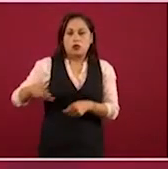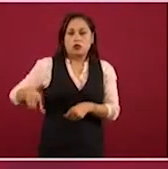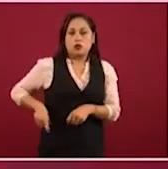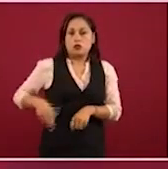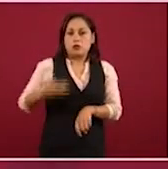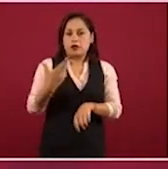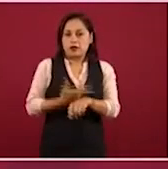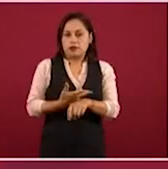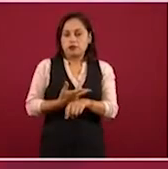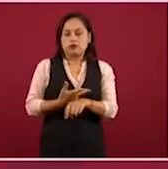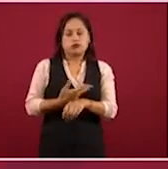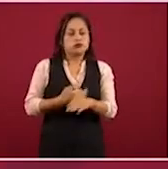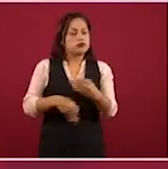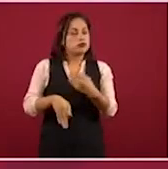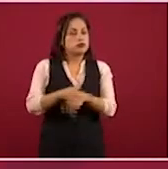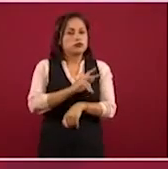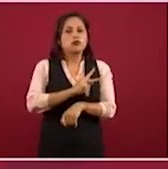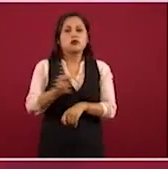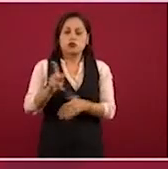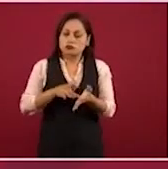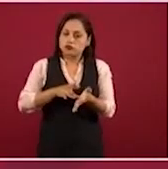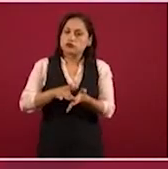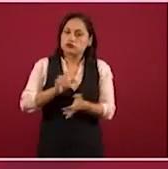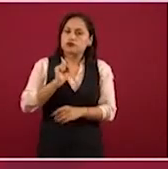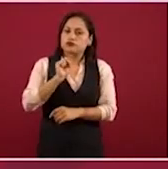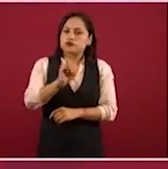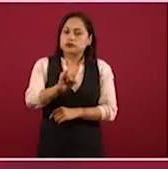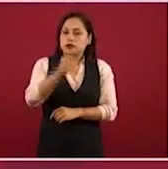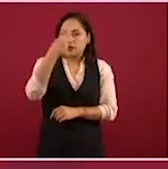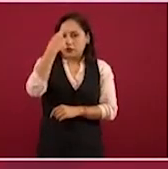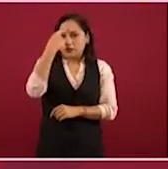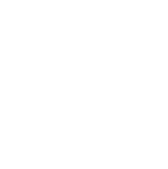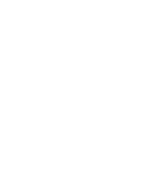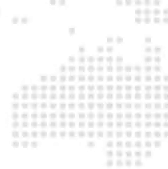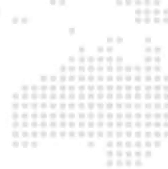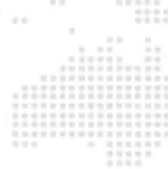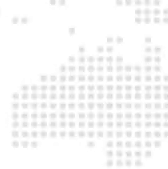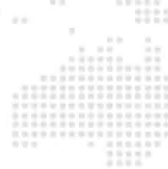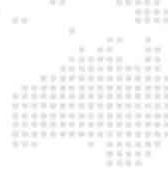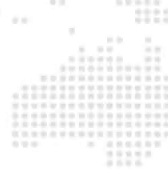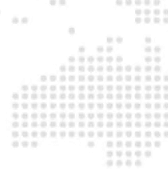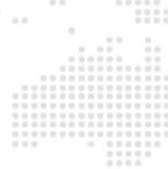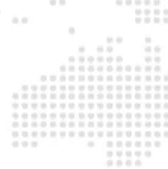para que se sigan dando garantías.